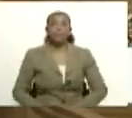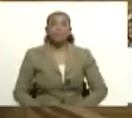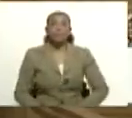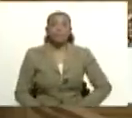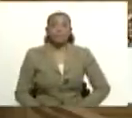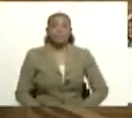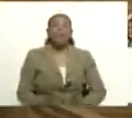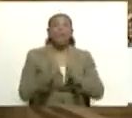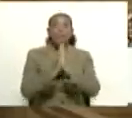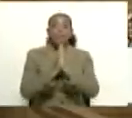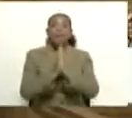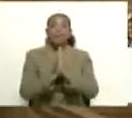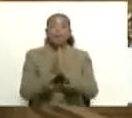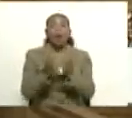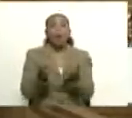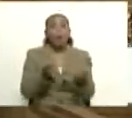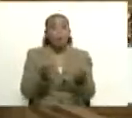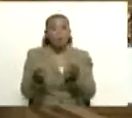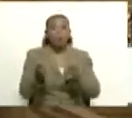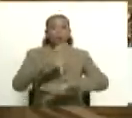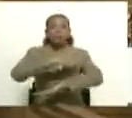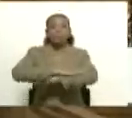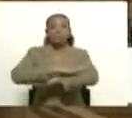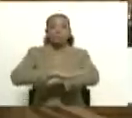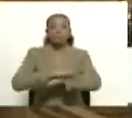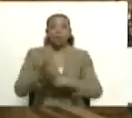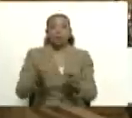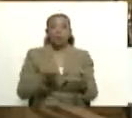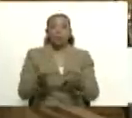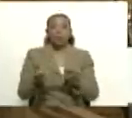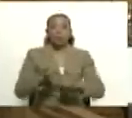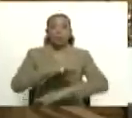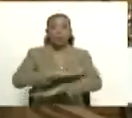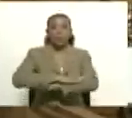Orden, orden, diputadas y diputados, orden.